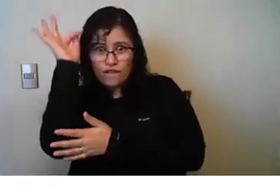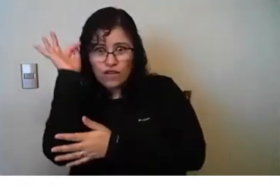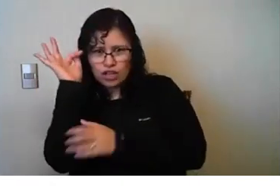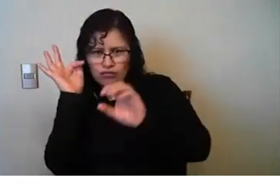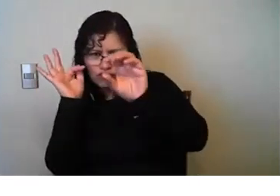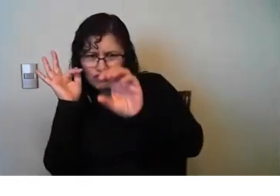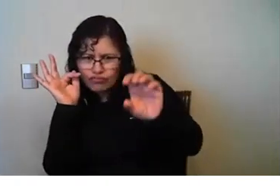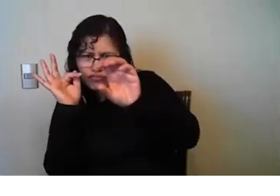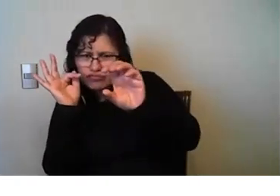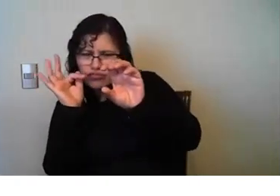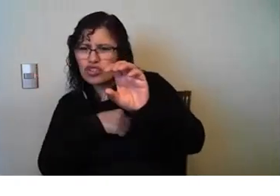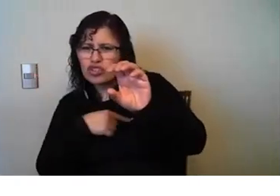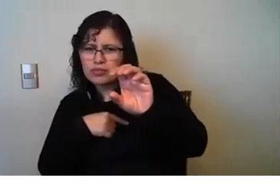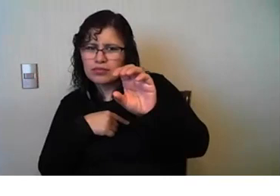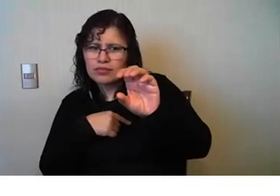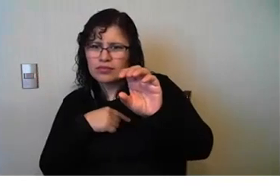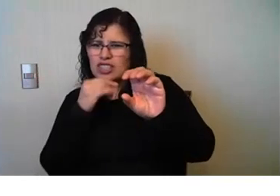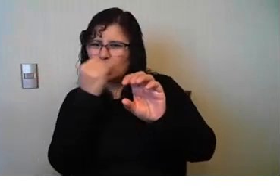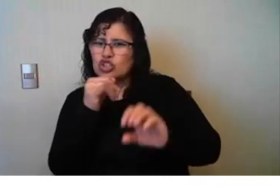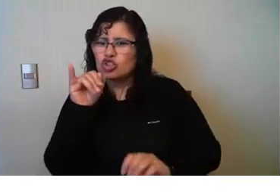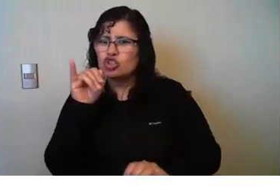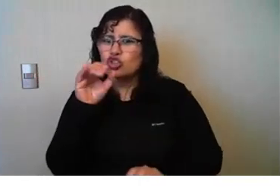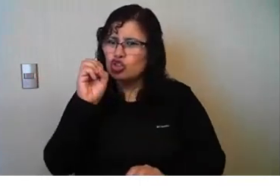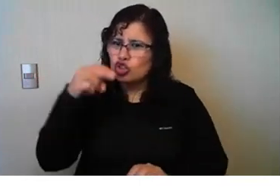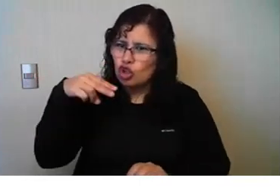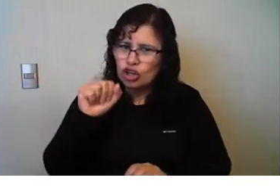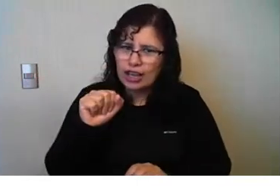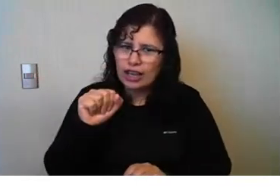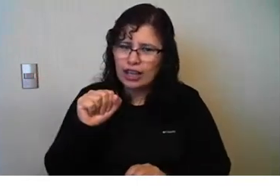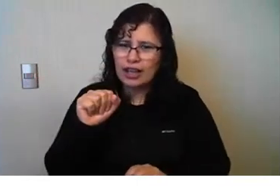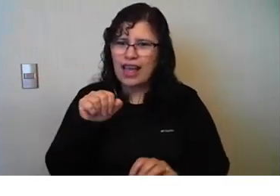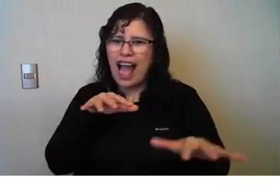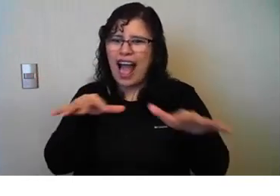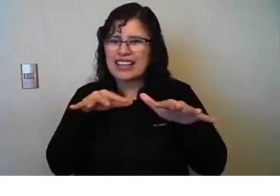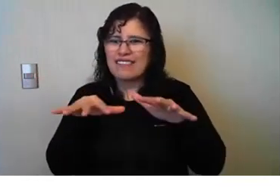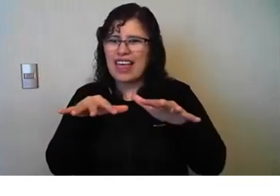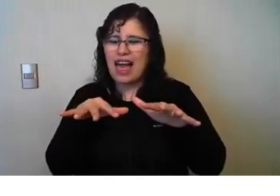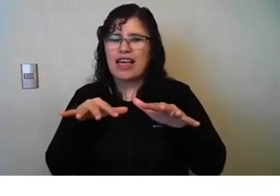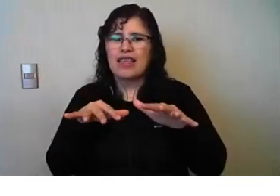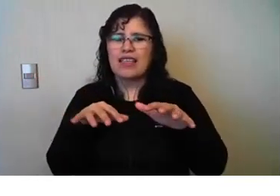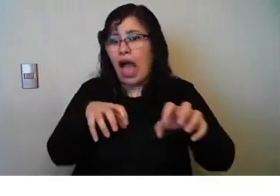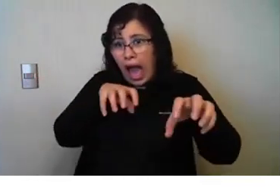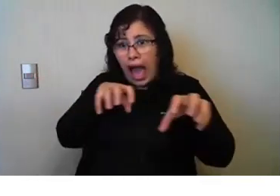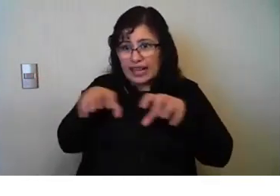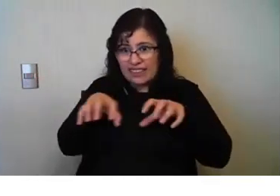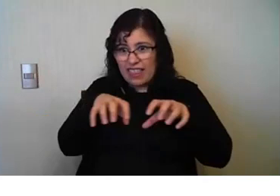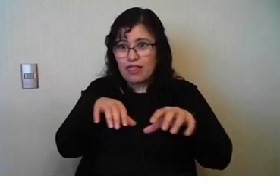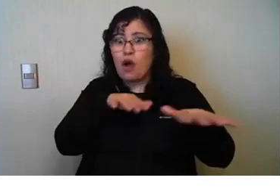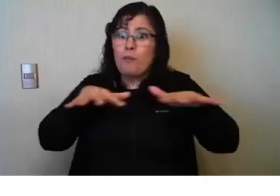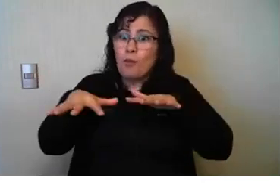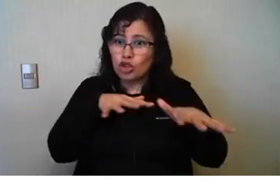se llaman zona de actividad motora para el lenguaje, también conocida como